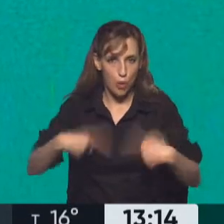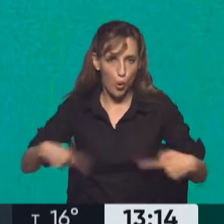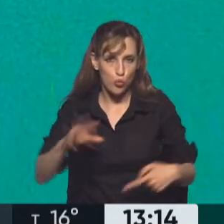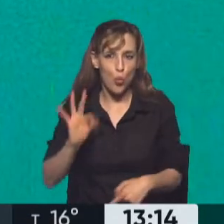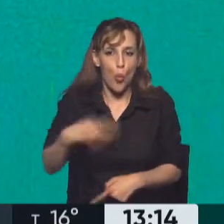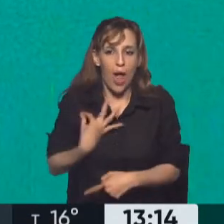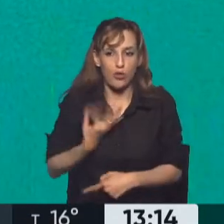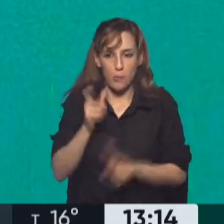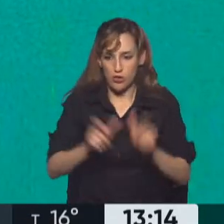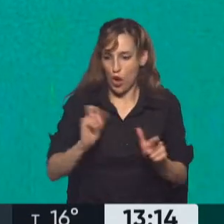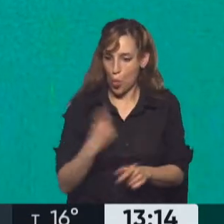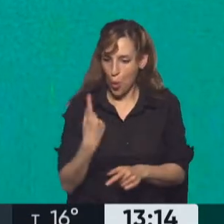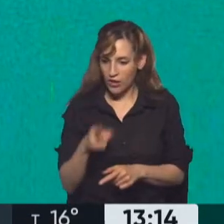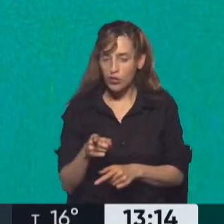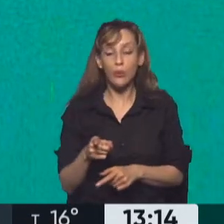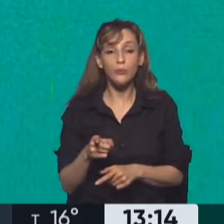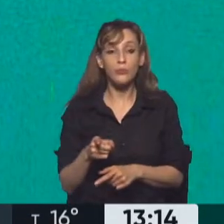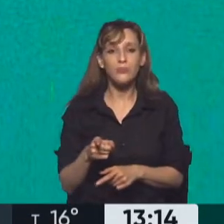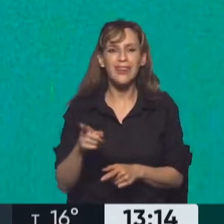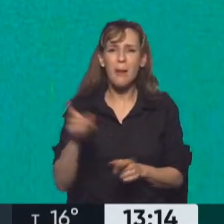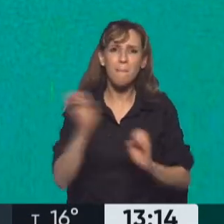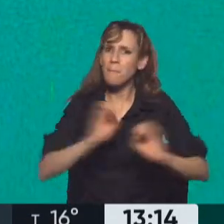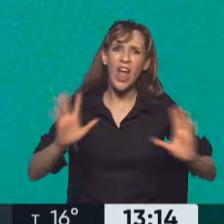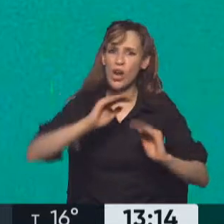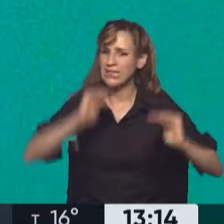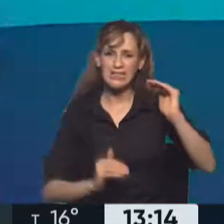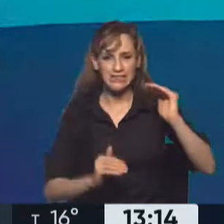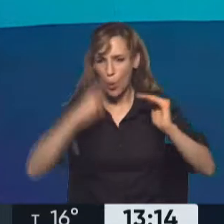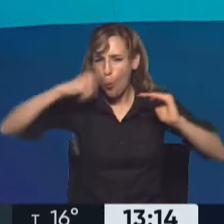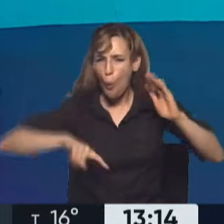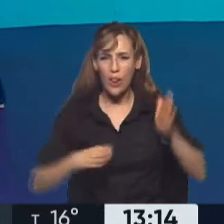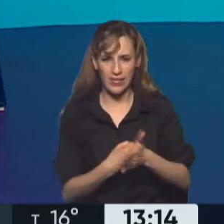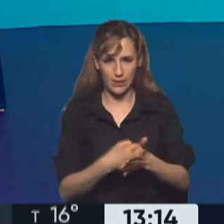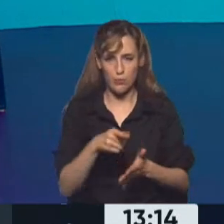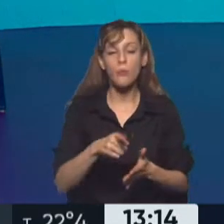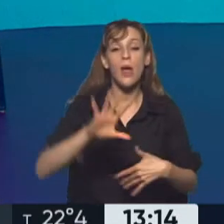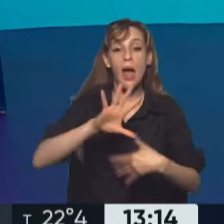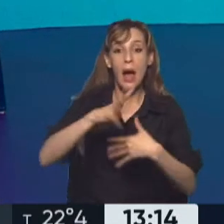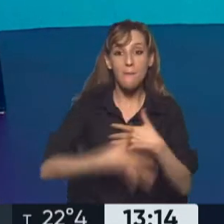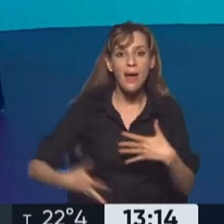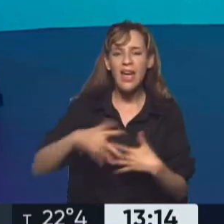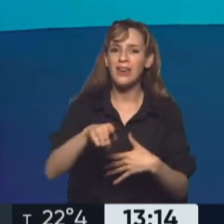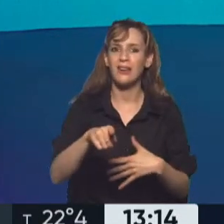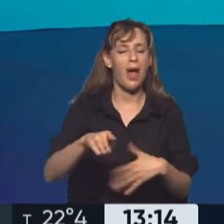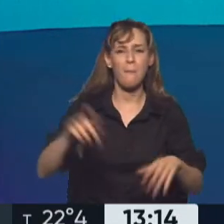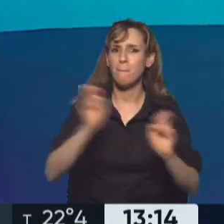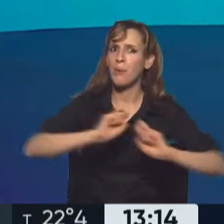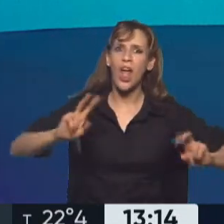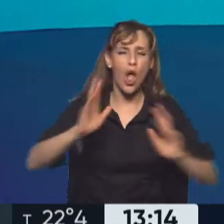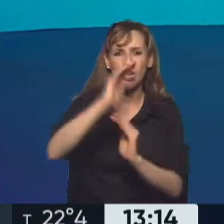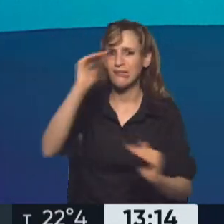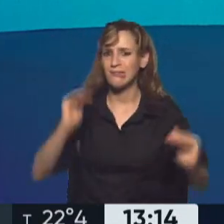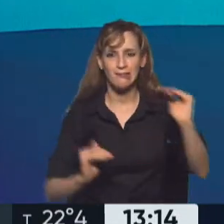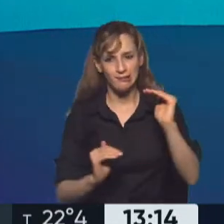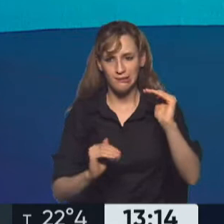propietario, la distribución de los bienes en América Latina es la peor del mundo. América Latina es la región más desigual de todas.